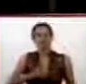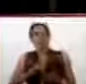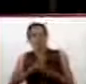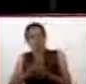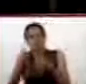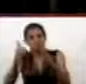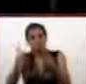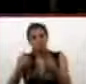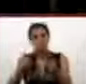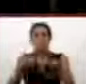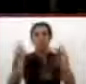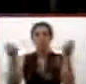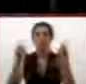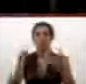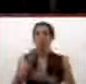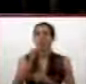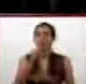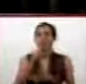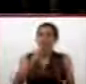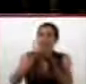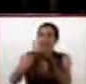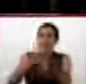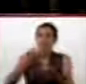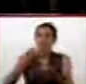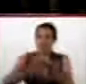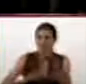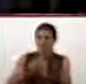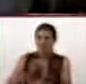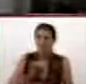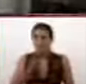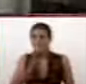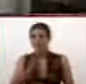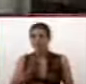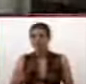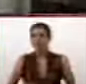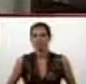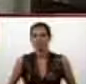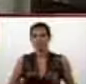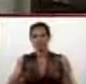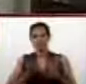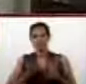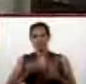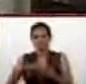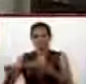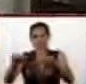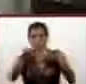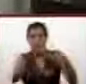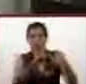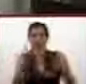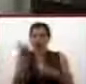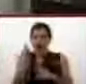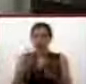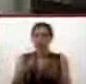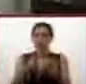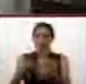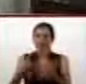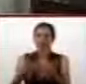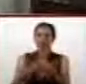campañas y contenidos que aporten a la construcción de una vida en común en la que predominen el diálogo